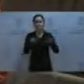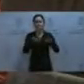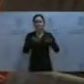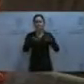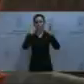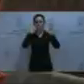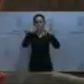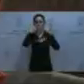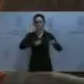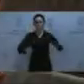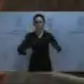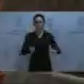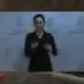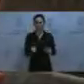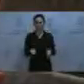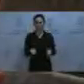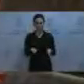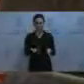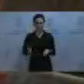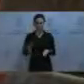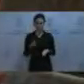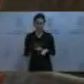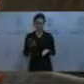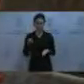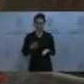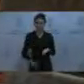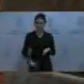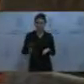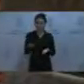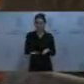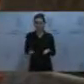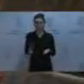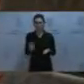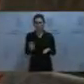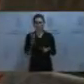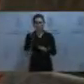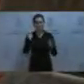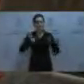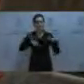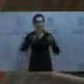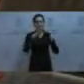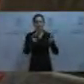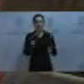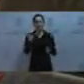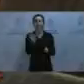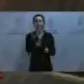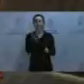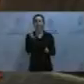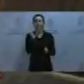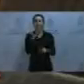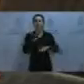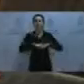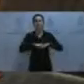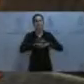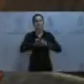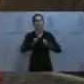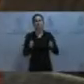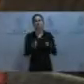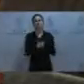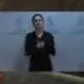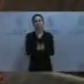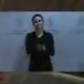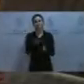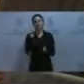las personas una vez son valorados o bien con discapacidad o bien con algún grado de dependencia. En ese